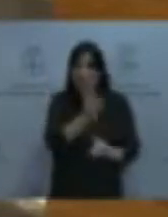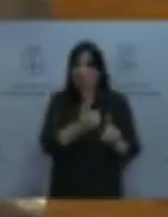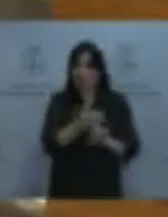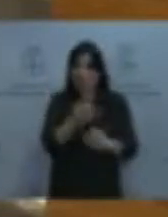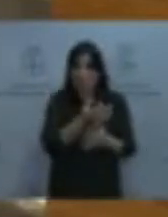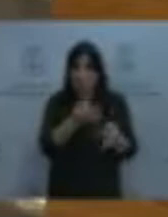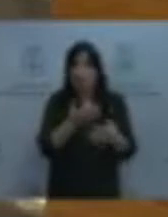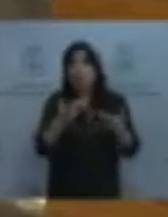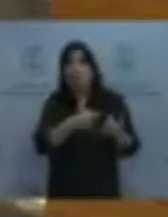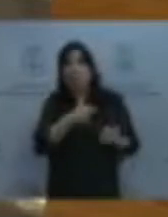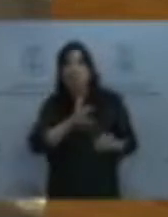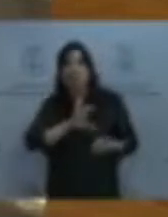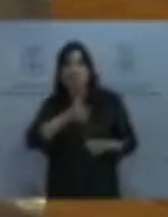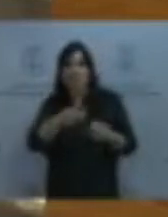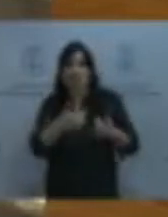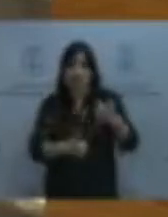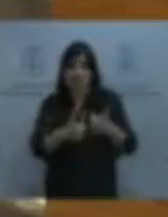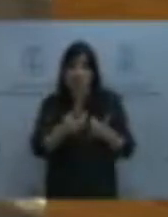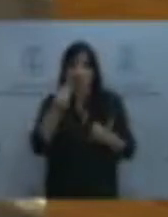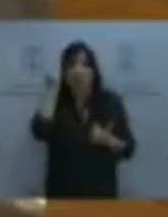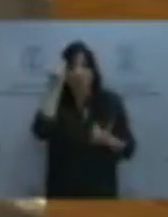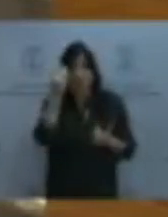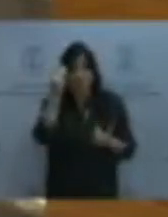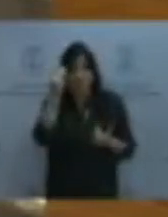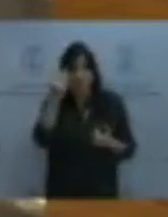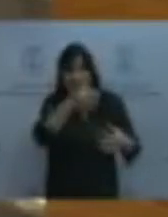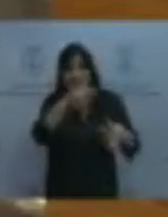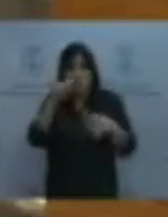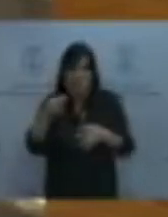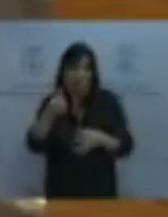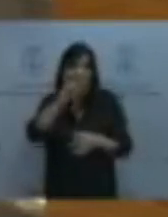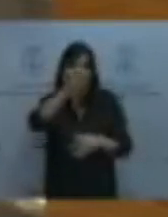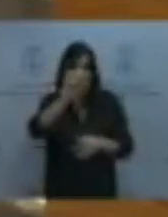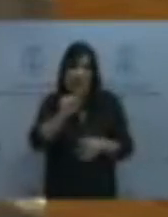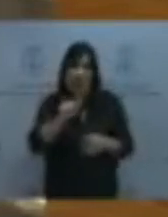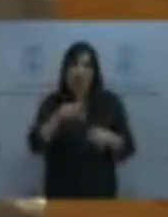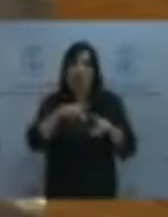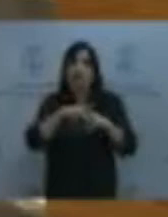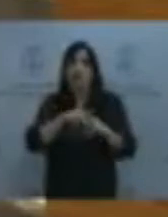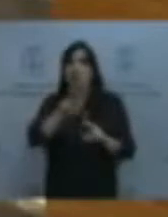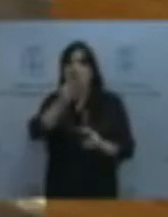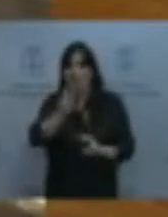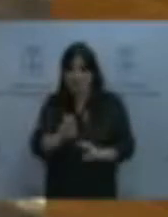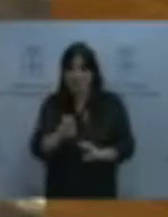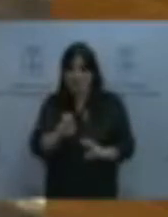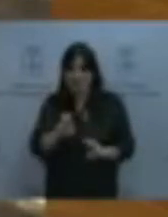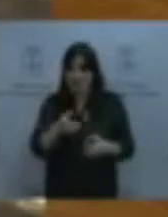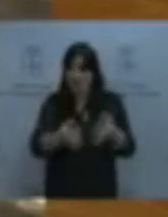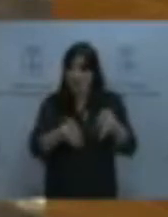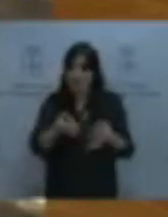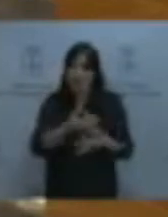el ARPA es un instrumento jurídico adecuado y referencia válida para la controversia planteada.